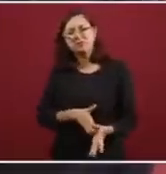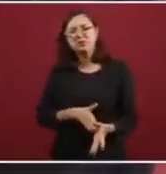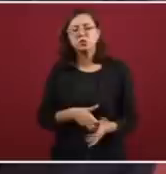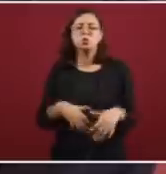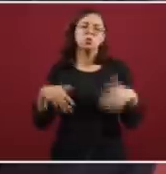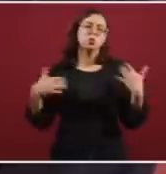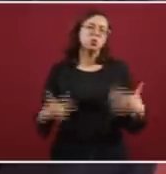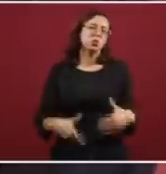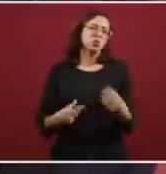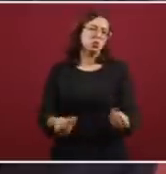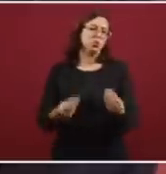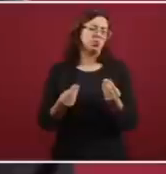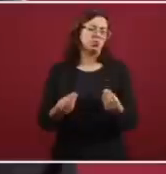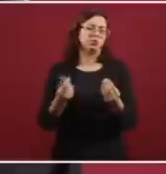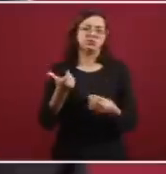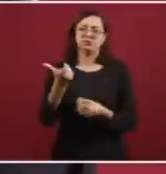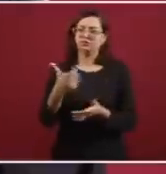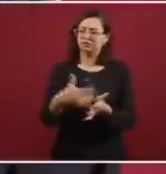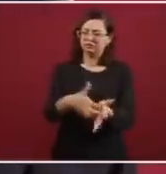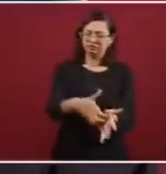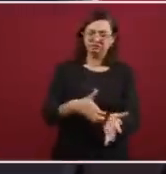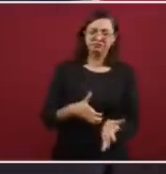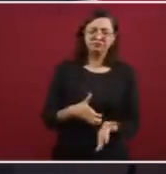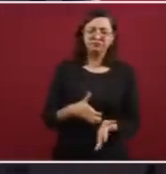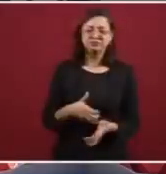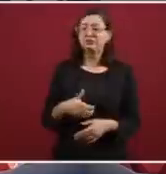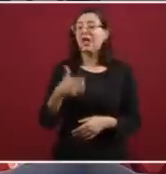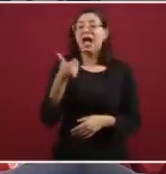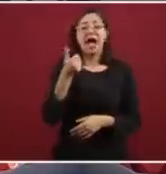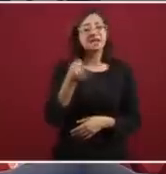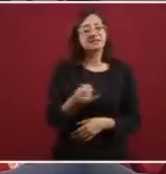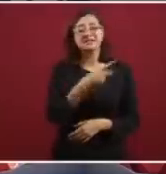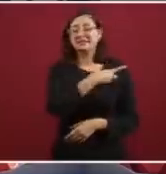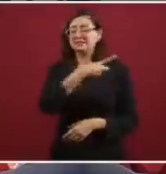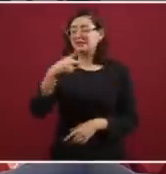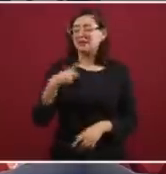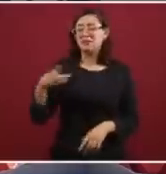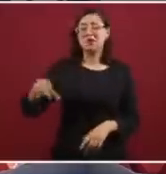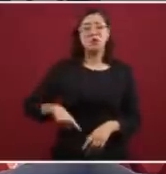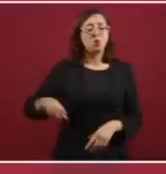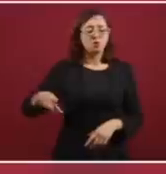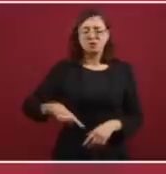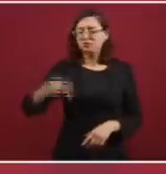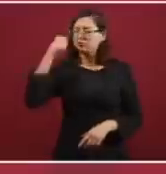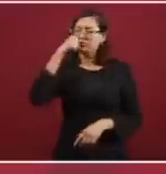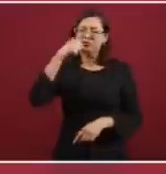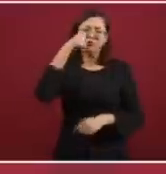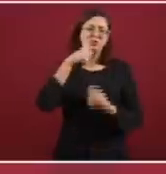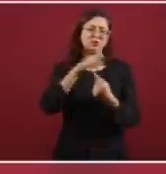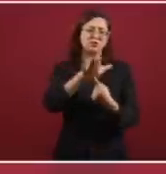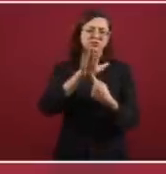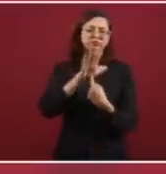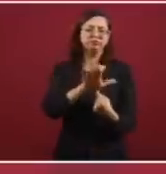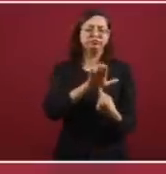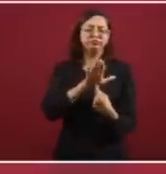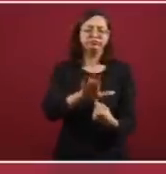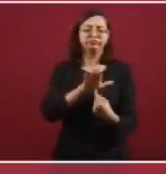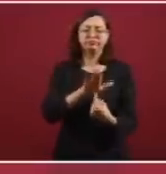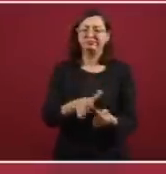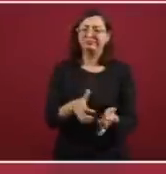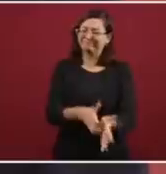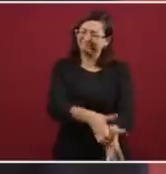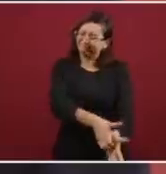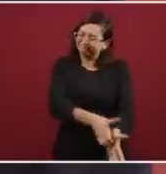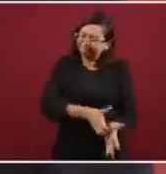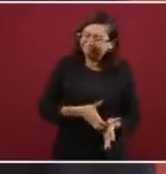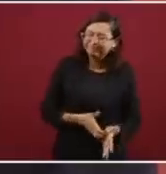Muchísimo. Pues eso tiene que ser el distintivo del gobierno, la